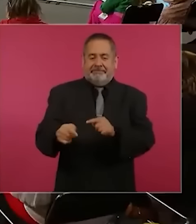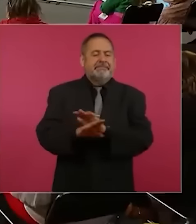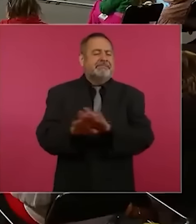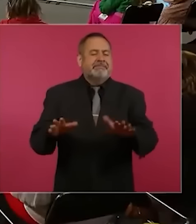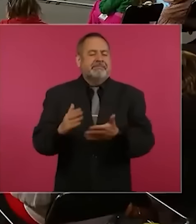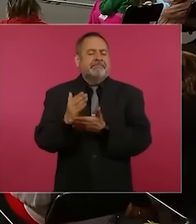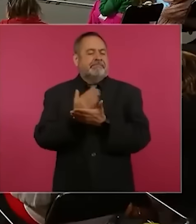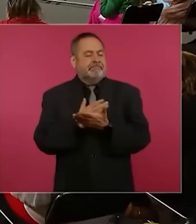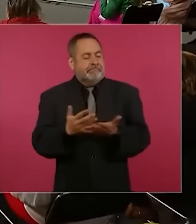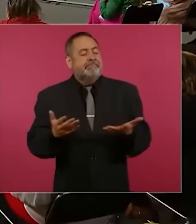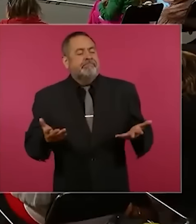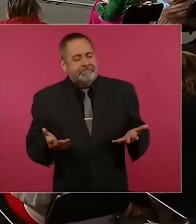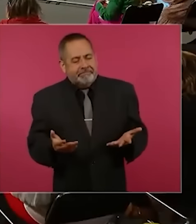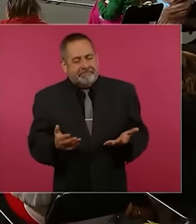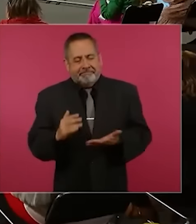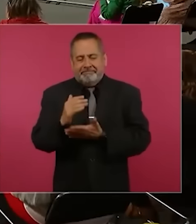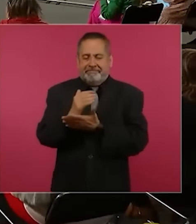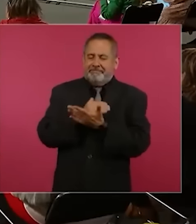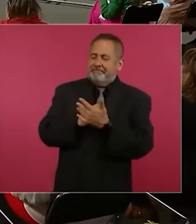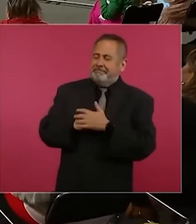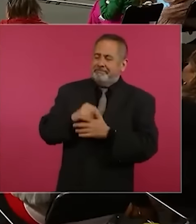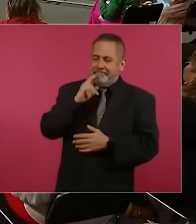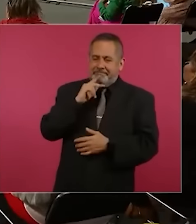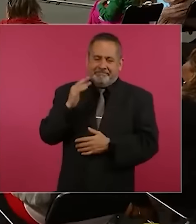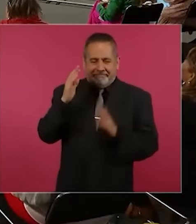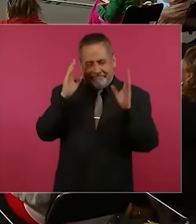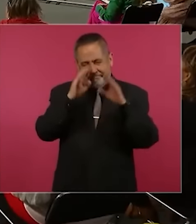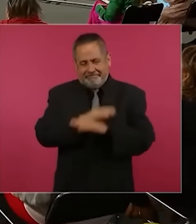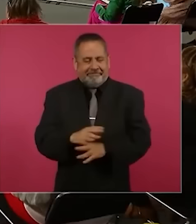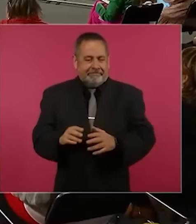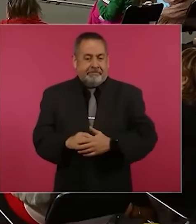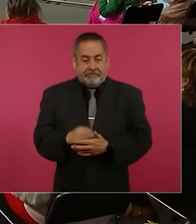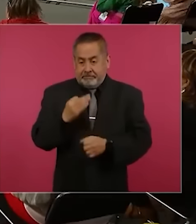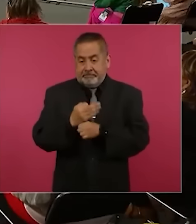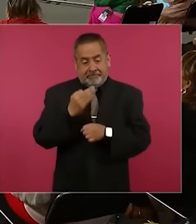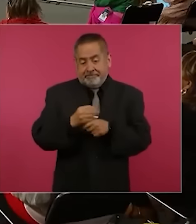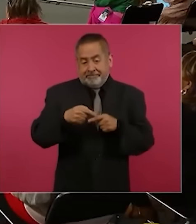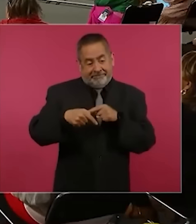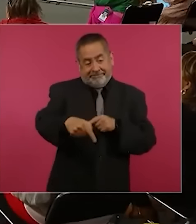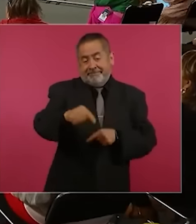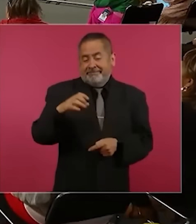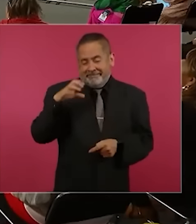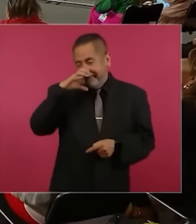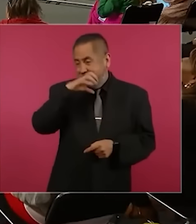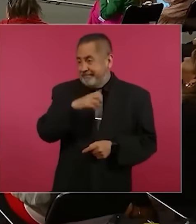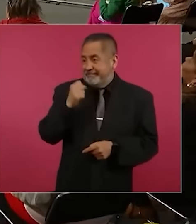este ya empieza este a refrescar Ahorita va a haber